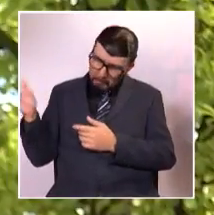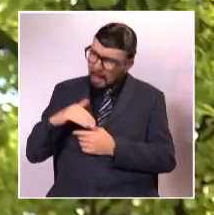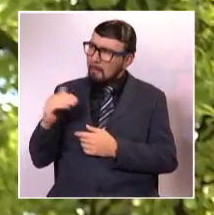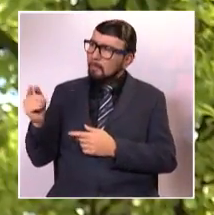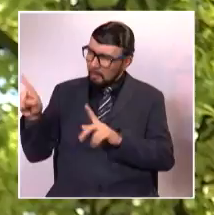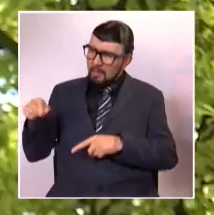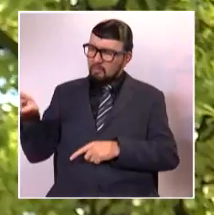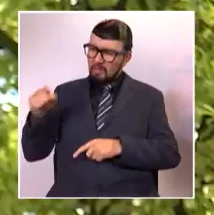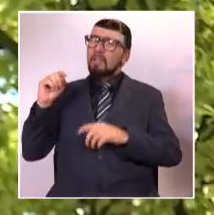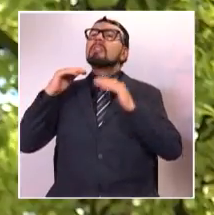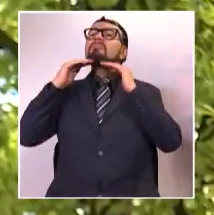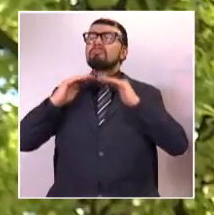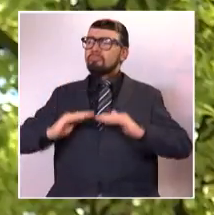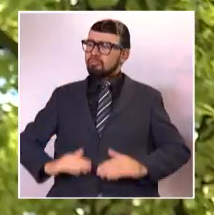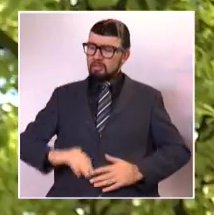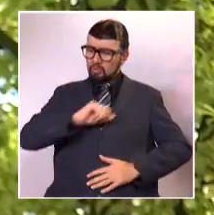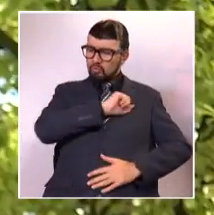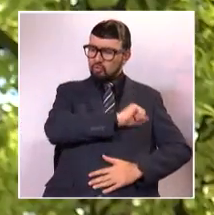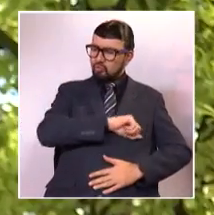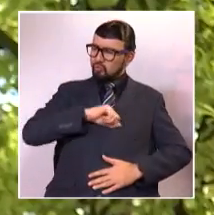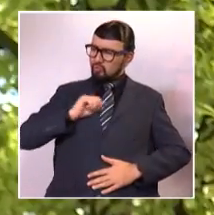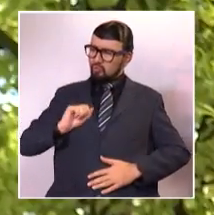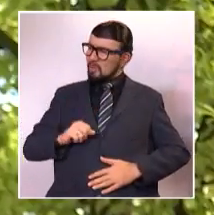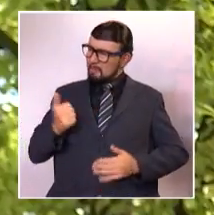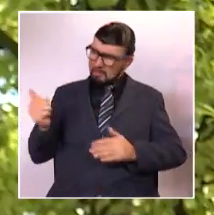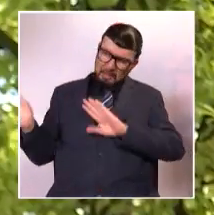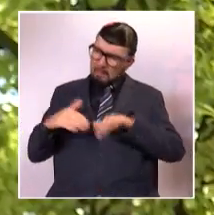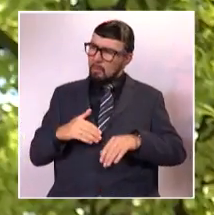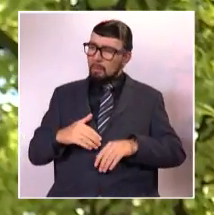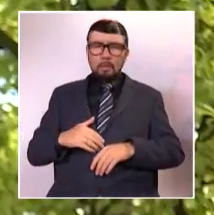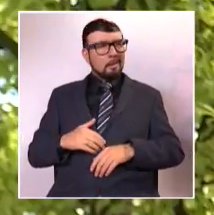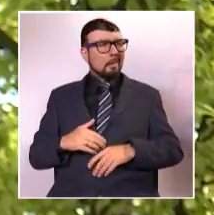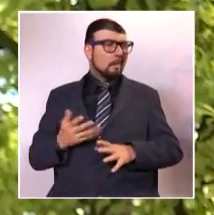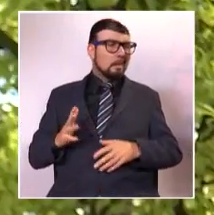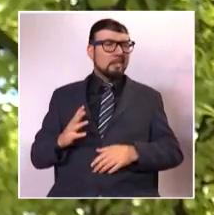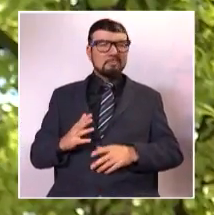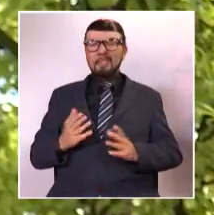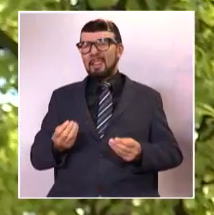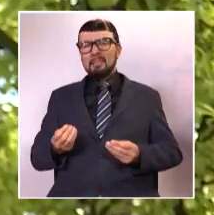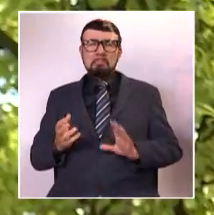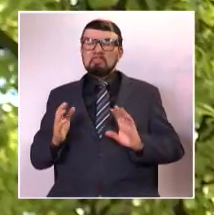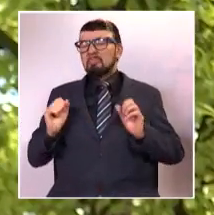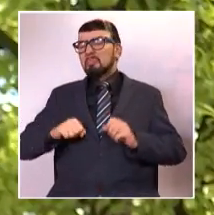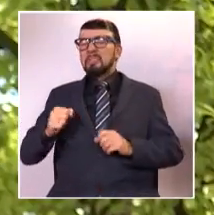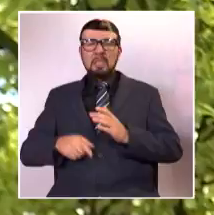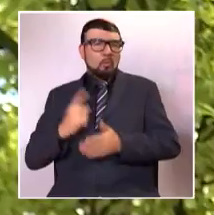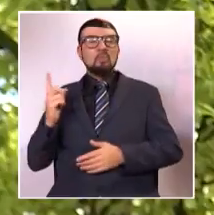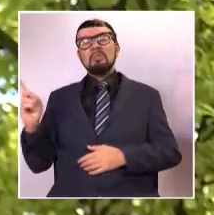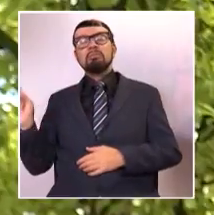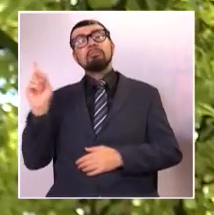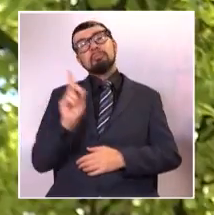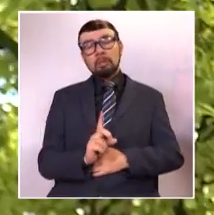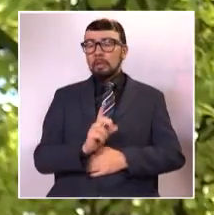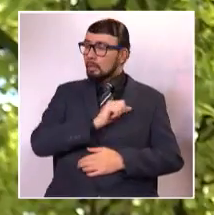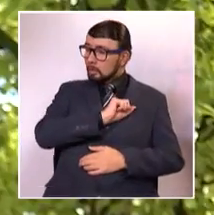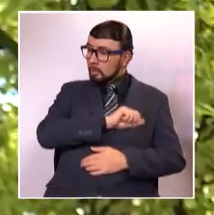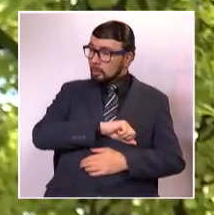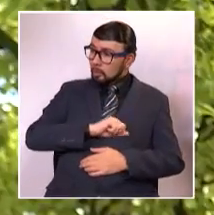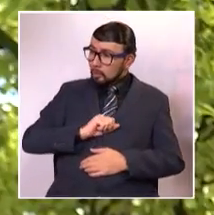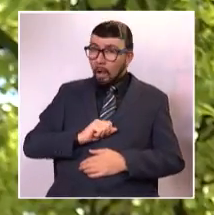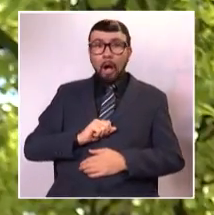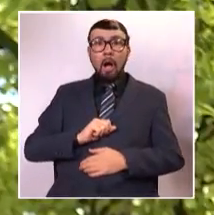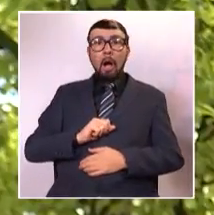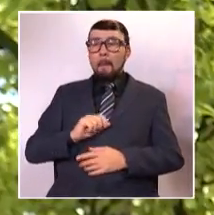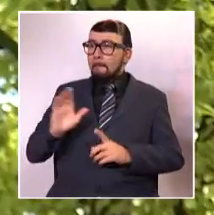la convence de hacerse el barrido, de hacerse el paquete. Ella no lo tenía previsto, pero dice de una vez me lo voy a hacer. Entonces habla